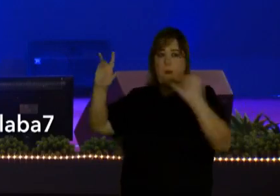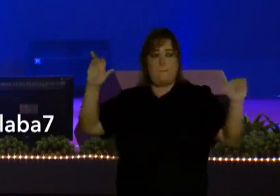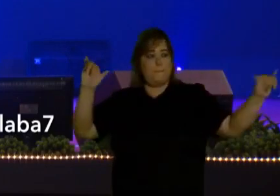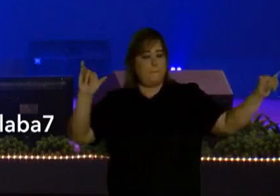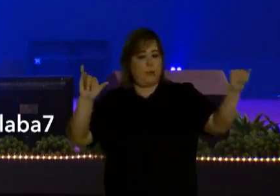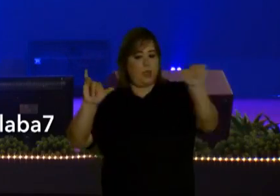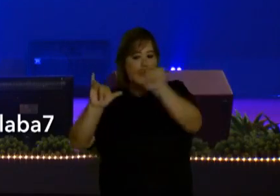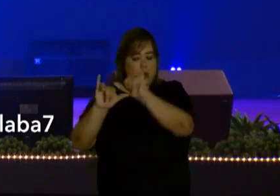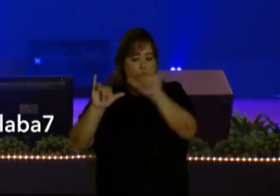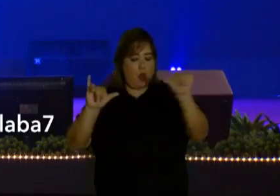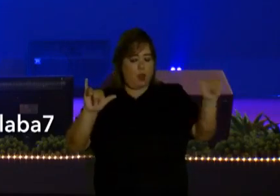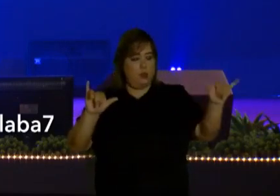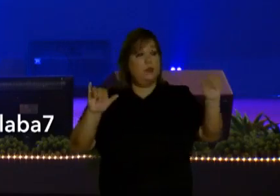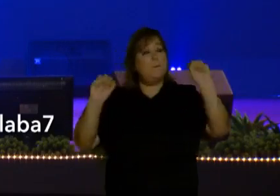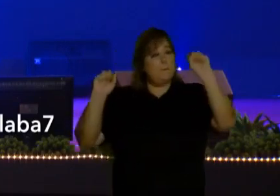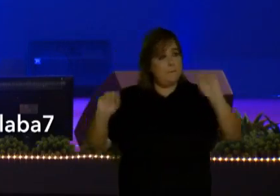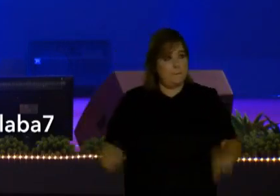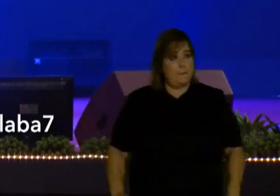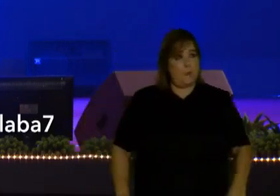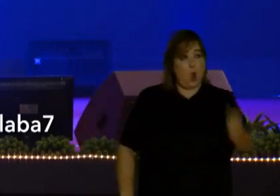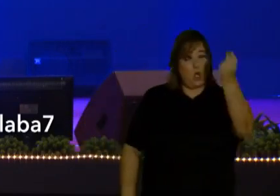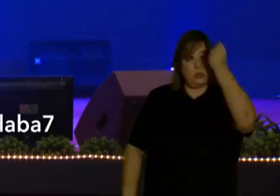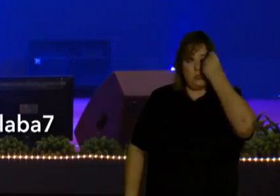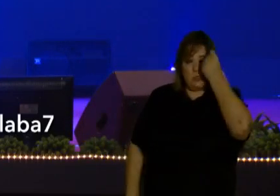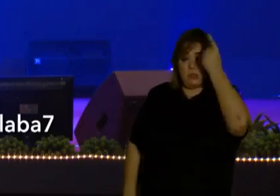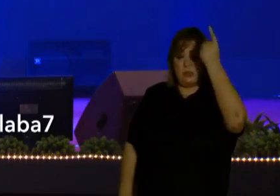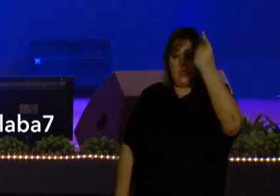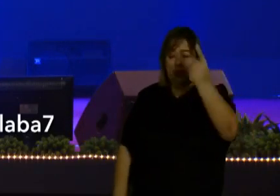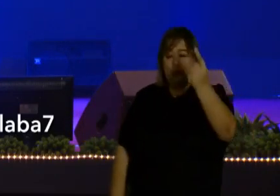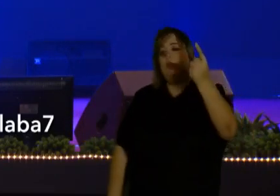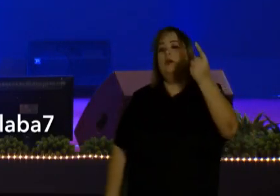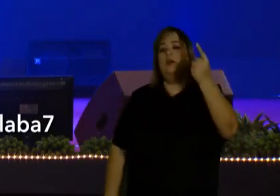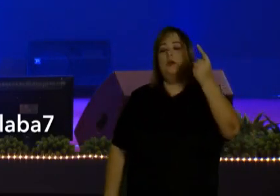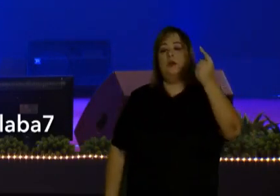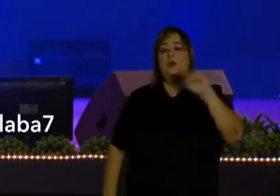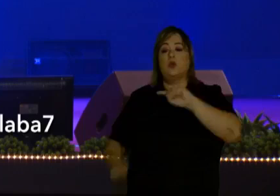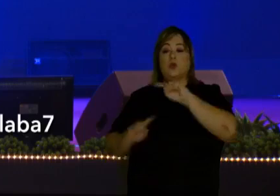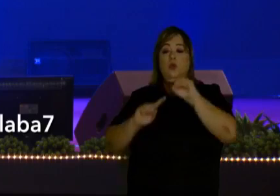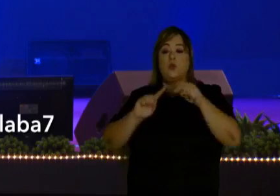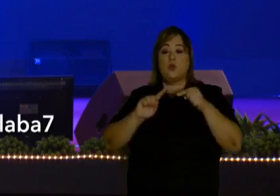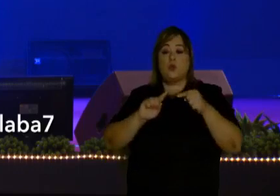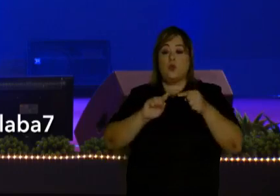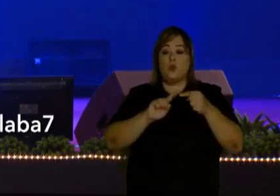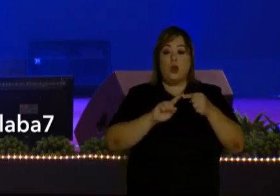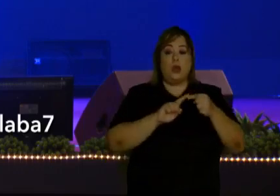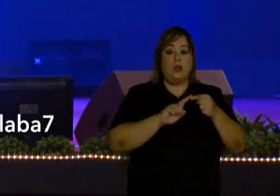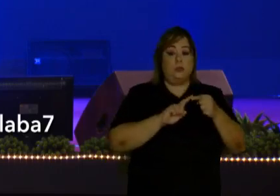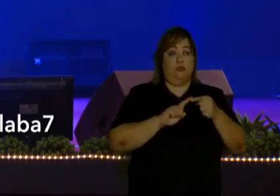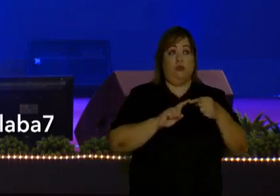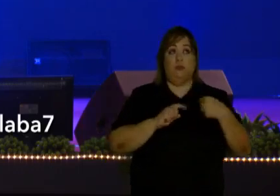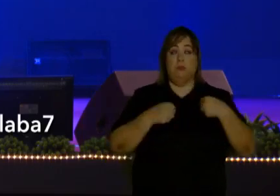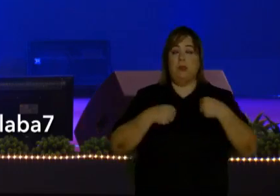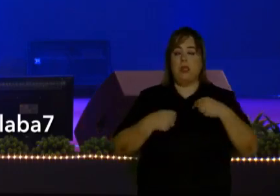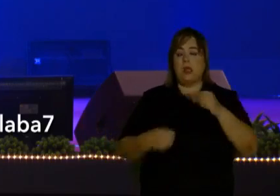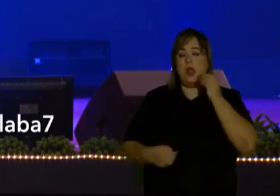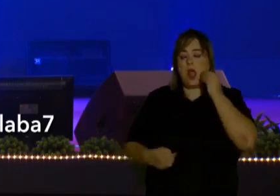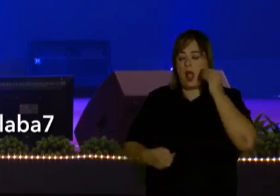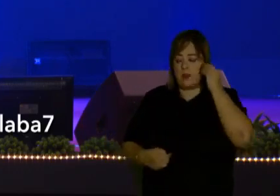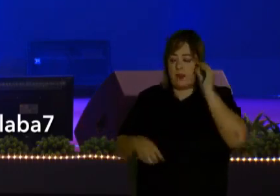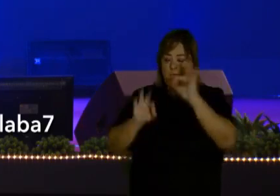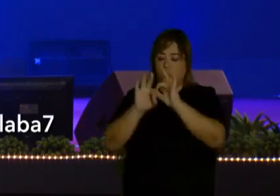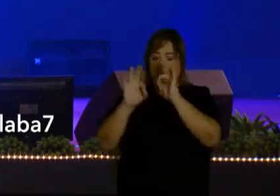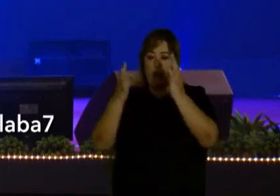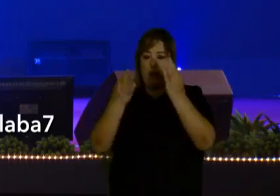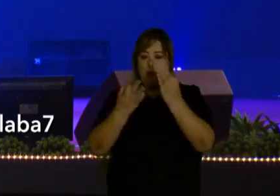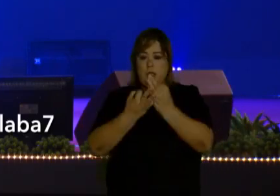Por eso usted tiene que entender que cuando usted y yo en mi casa, nosotros tenemos una práctica.